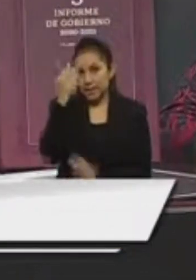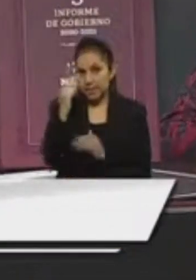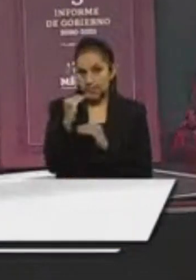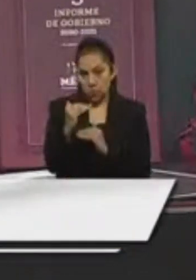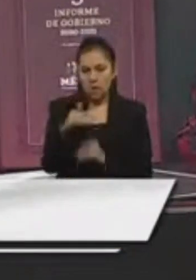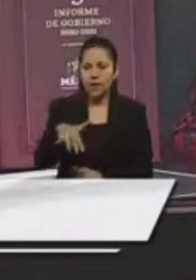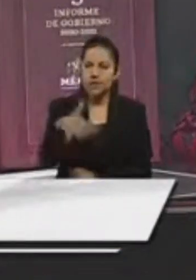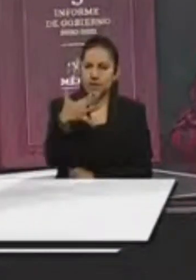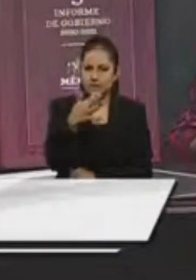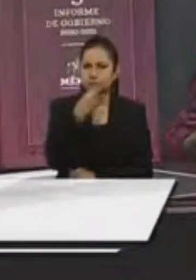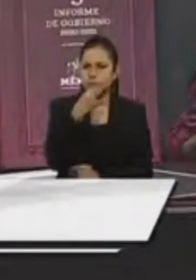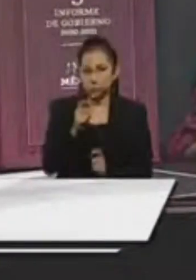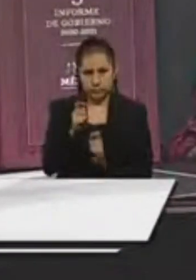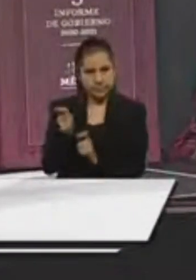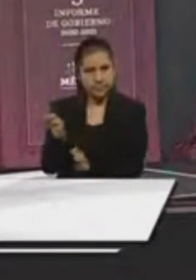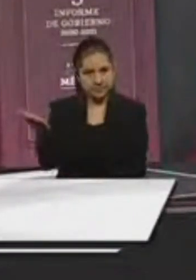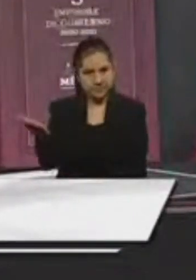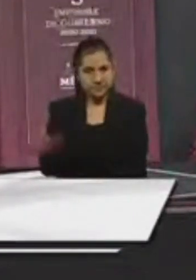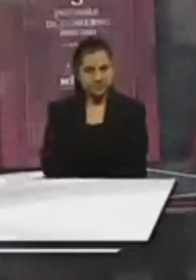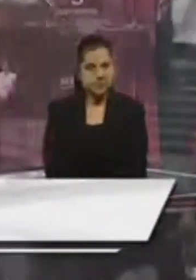minutos.